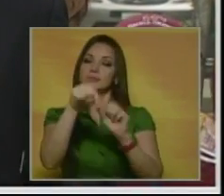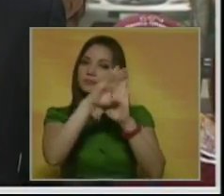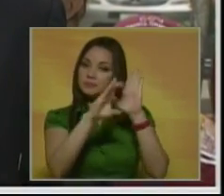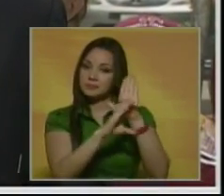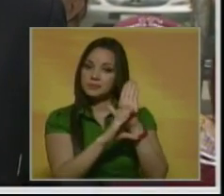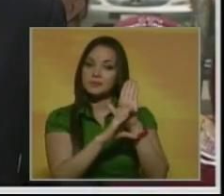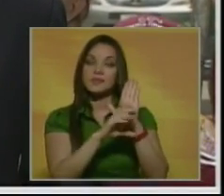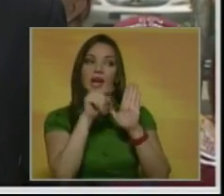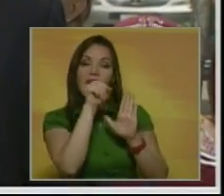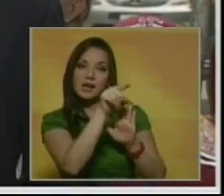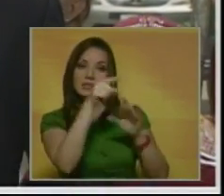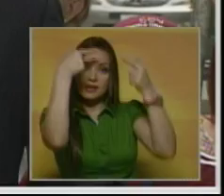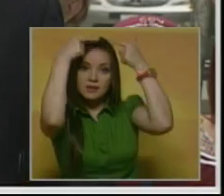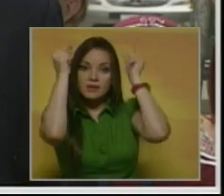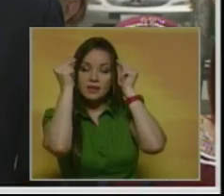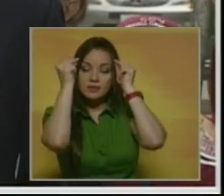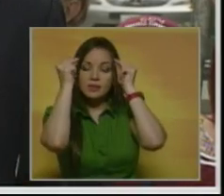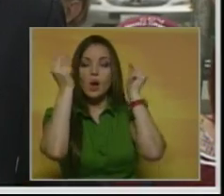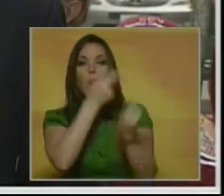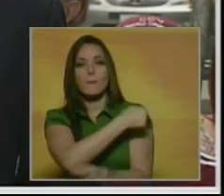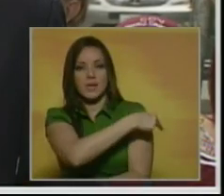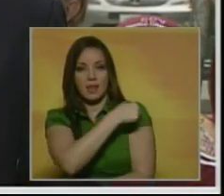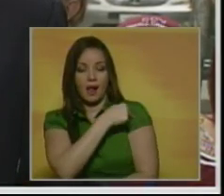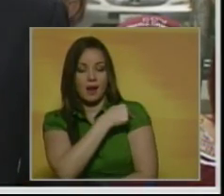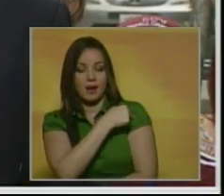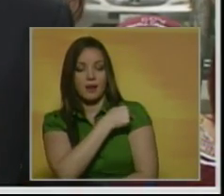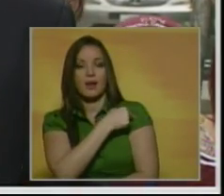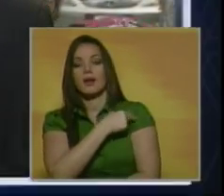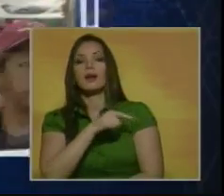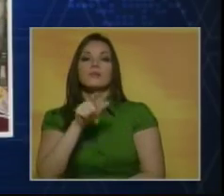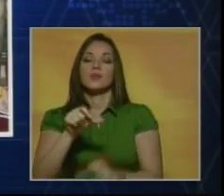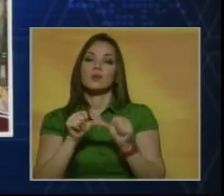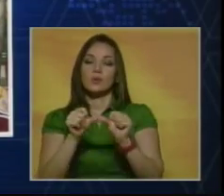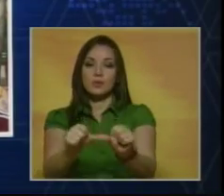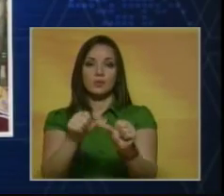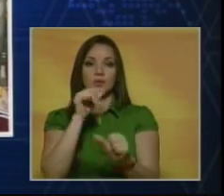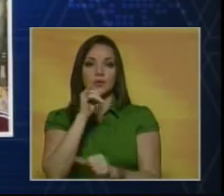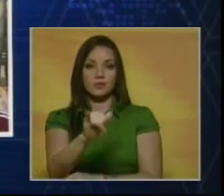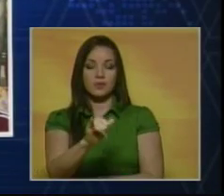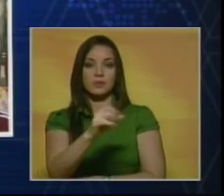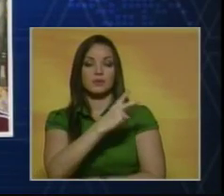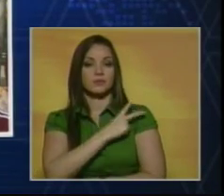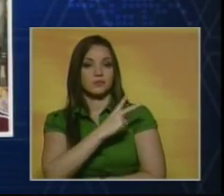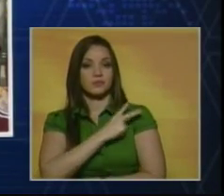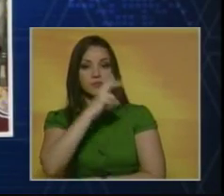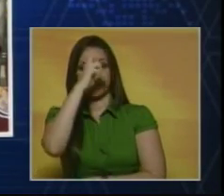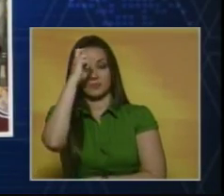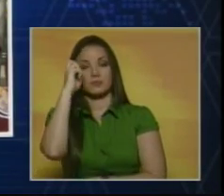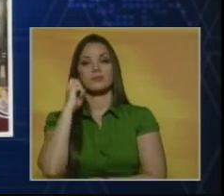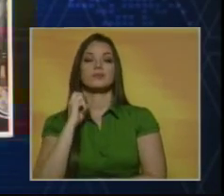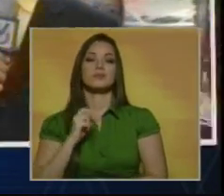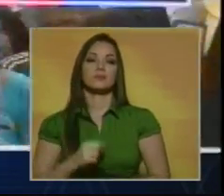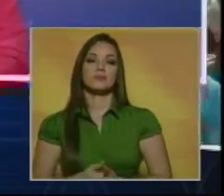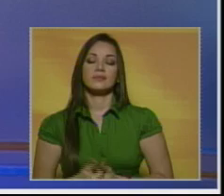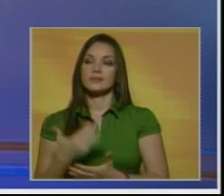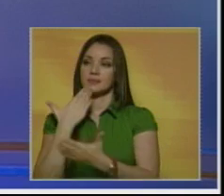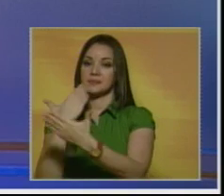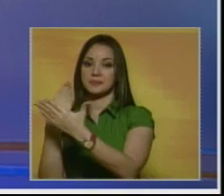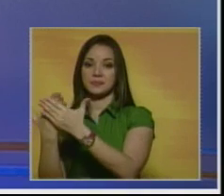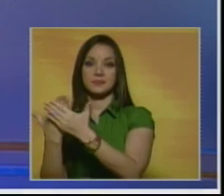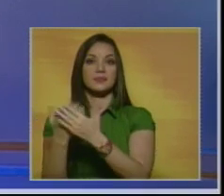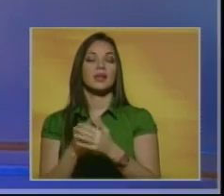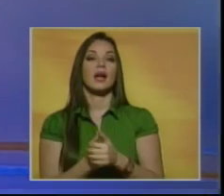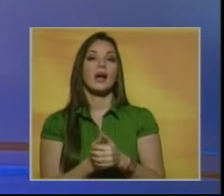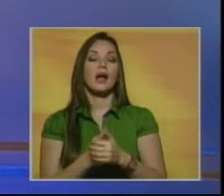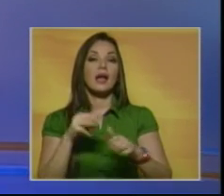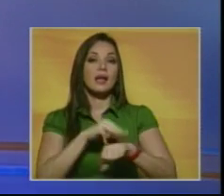ese centro asistencial. Es la información que podemos ofrecerle hasta el momento. Sigan con más de la emisión meridiana de Noticiero Venevisión. Muchísimas gracias,